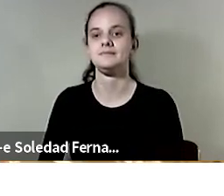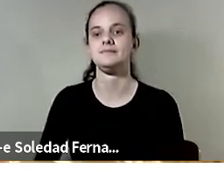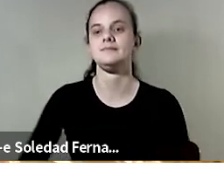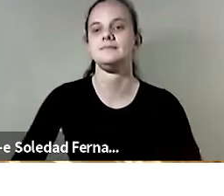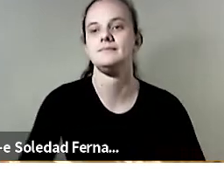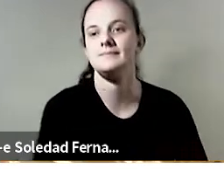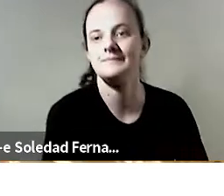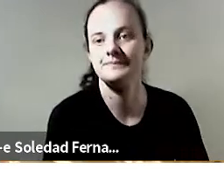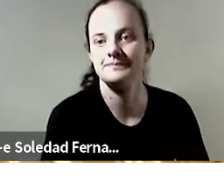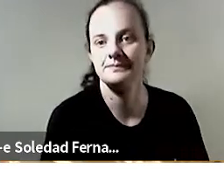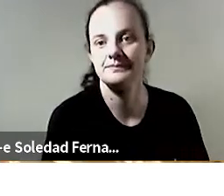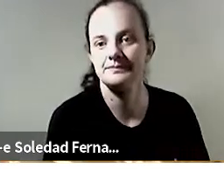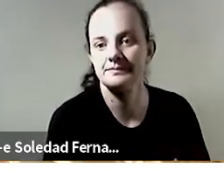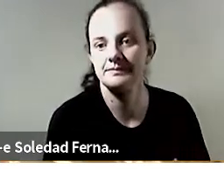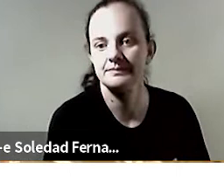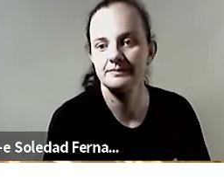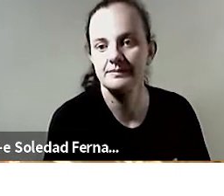tengan.